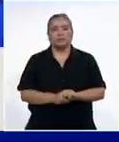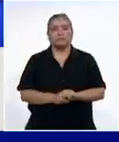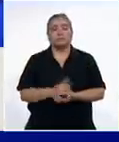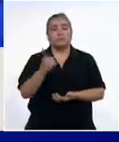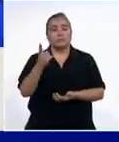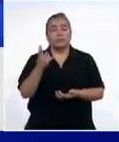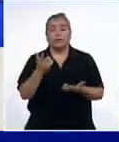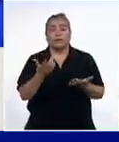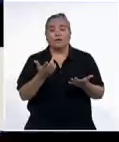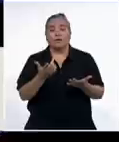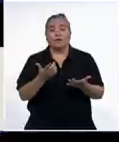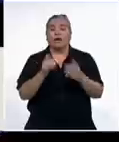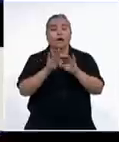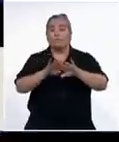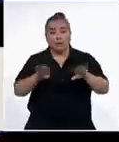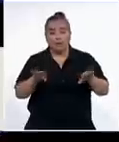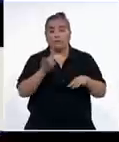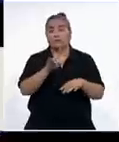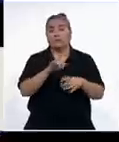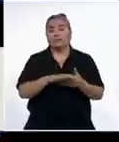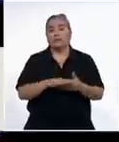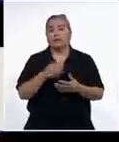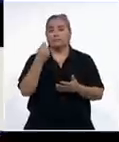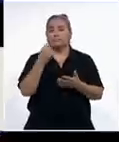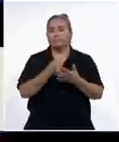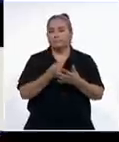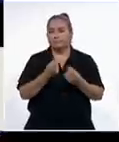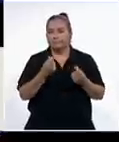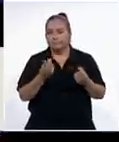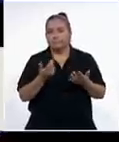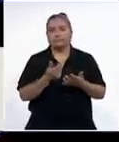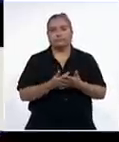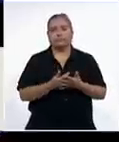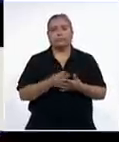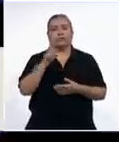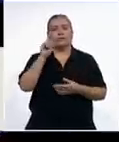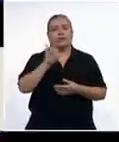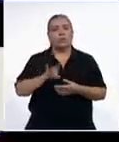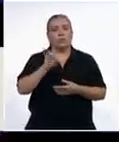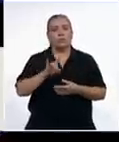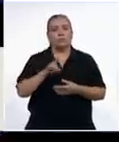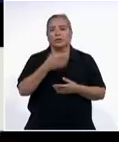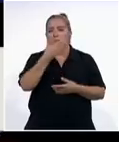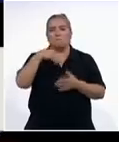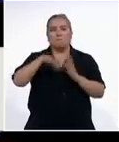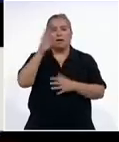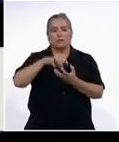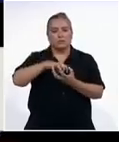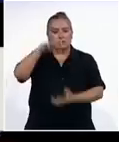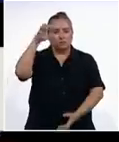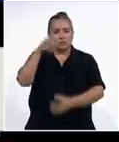al margen de eso, hay costos involucrados y por lo general se utiliza polvo químico seco en este